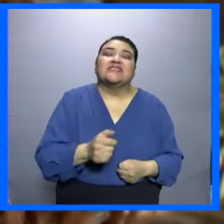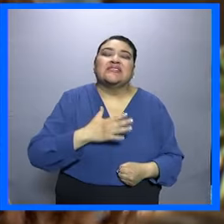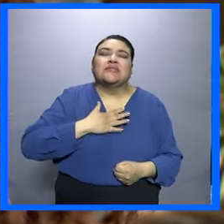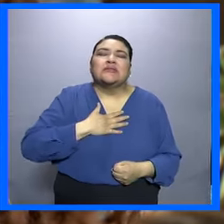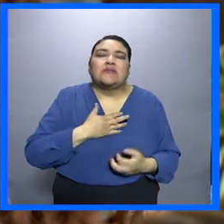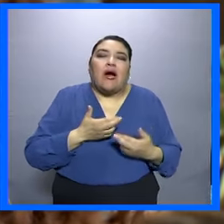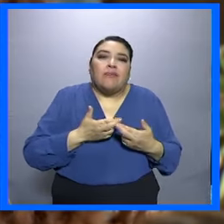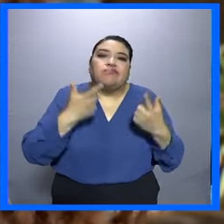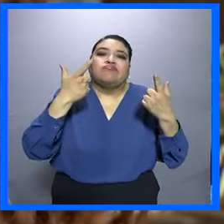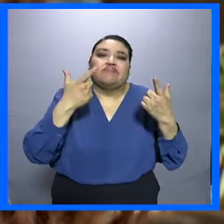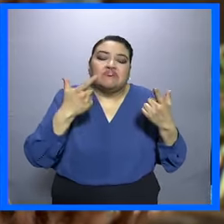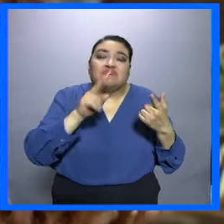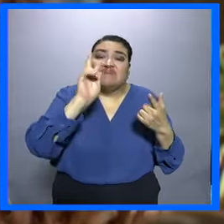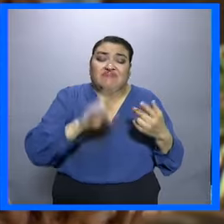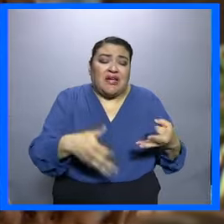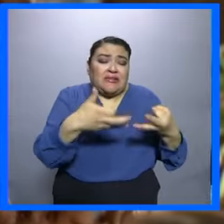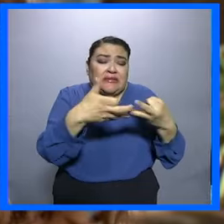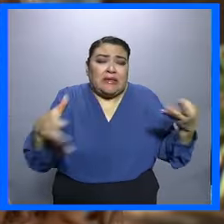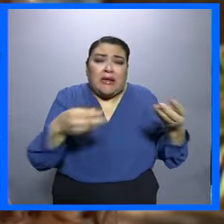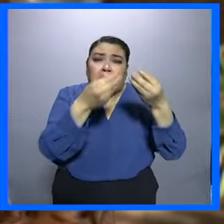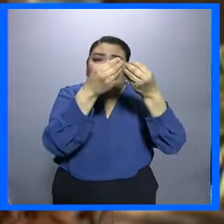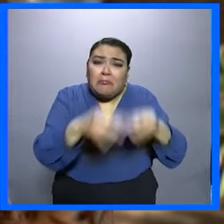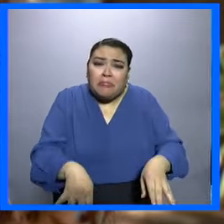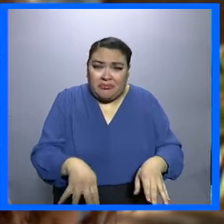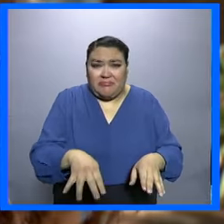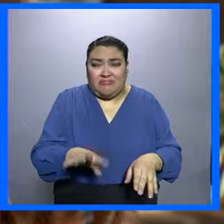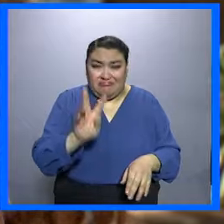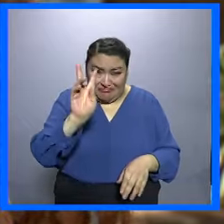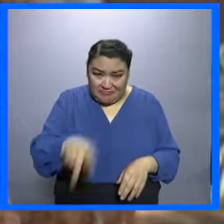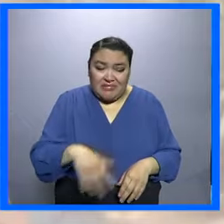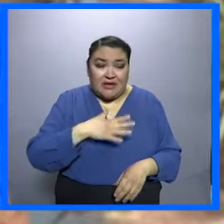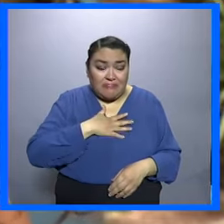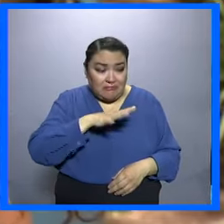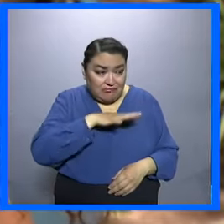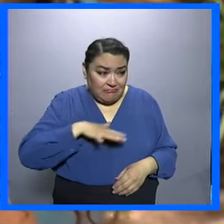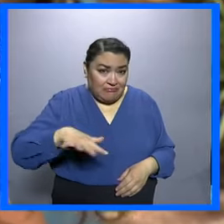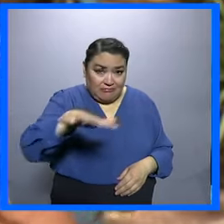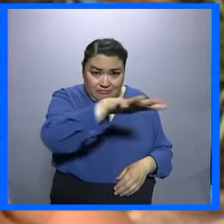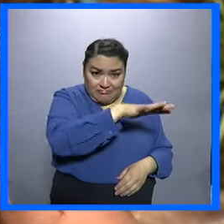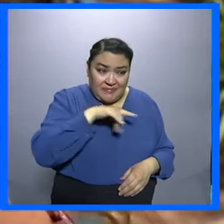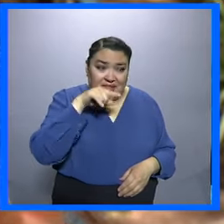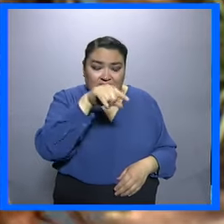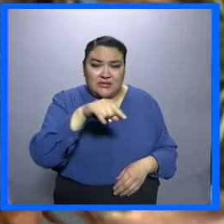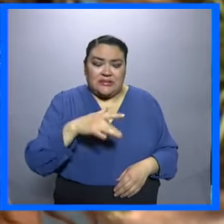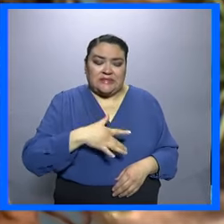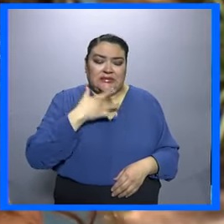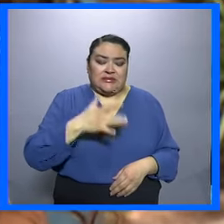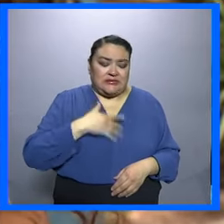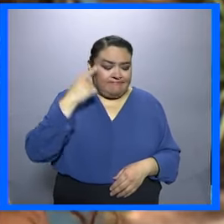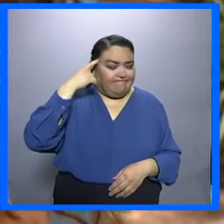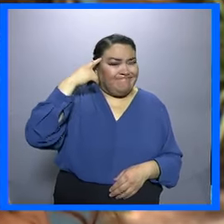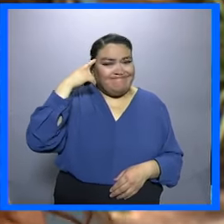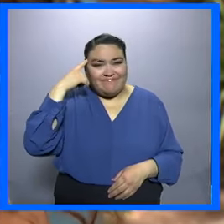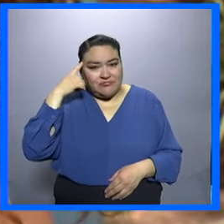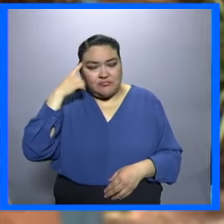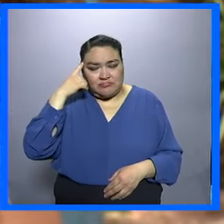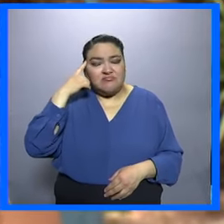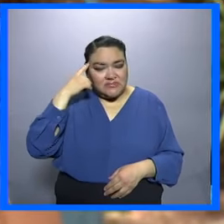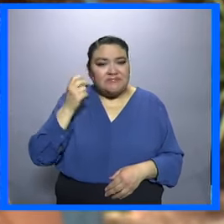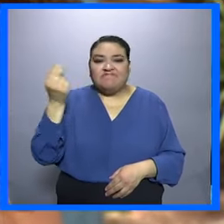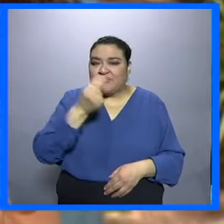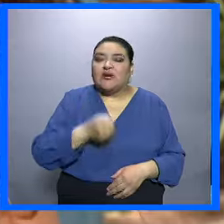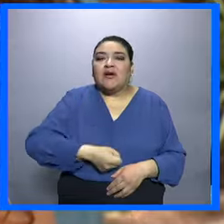una pérdida grave de territorio en mi comunidad. Eso nos hizo crear una radio